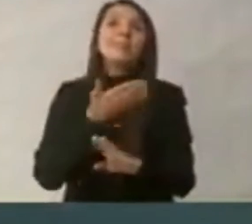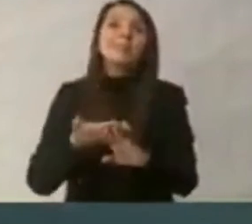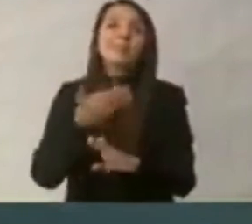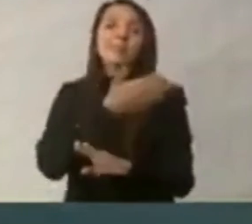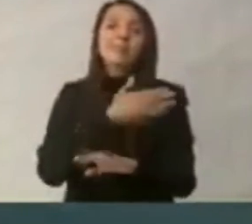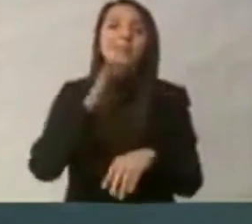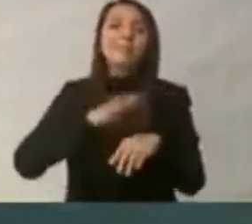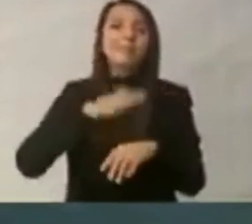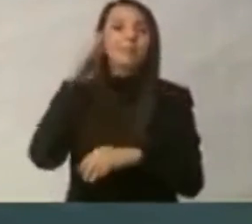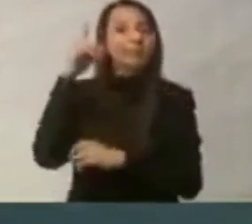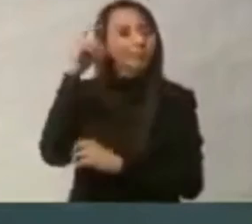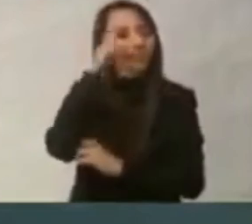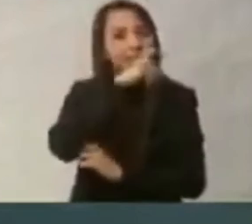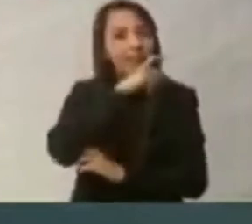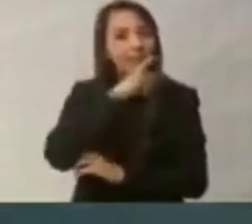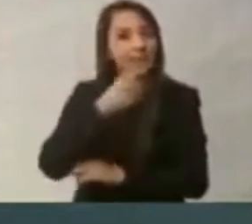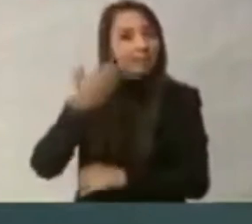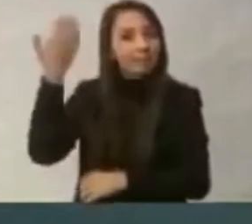estábamos